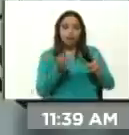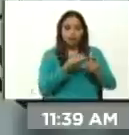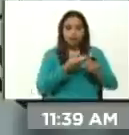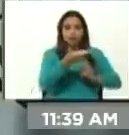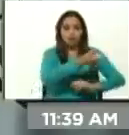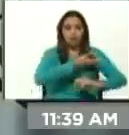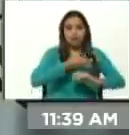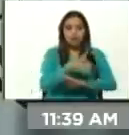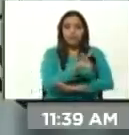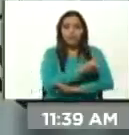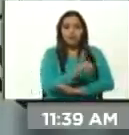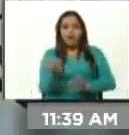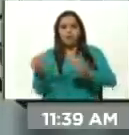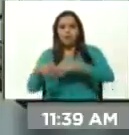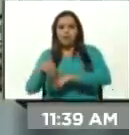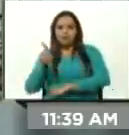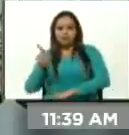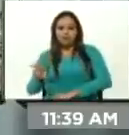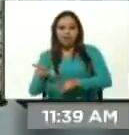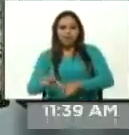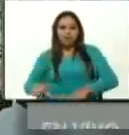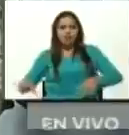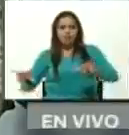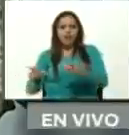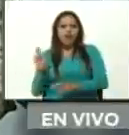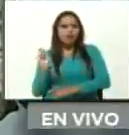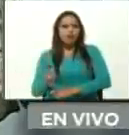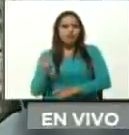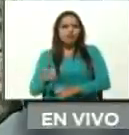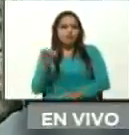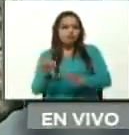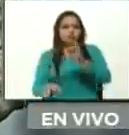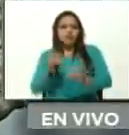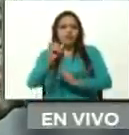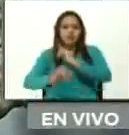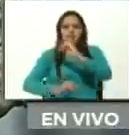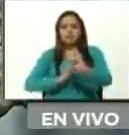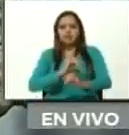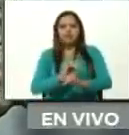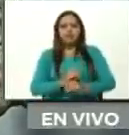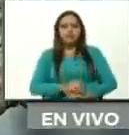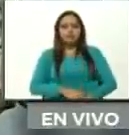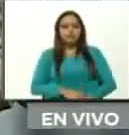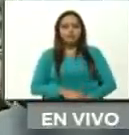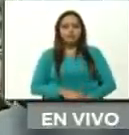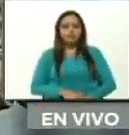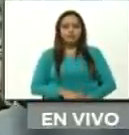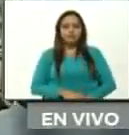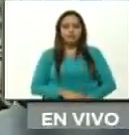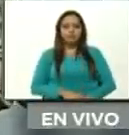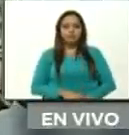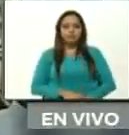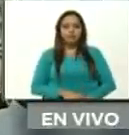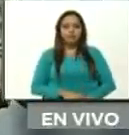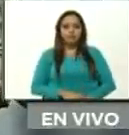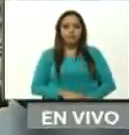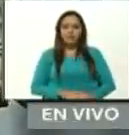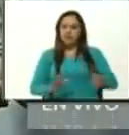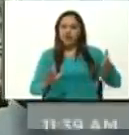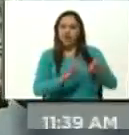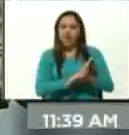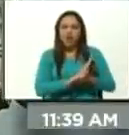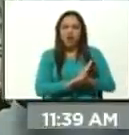venezolano y esta instancia jurídica internacional. Cuando hablamos de